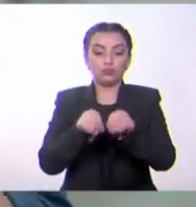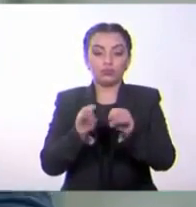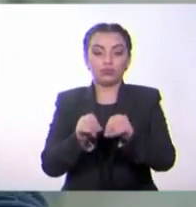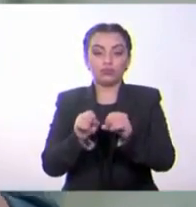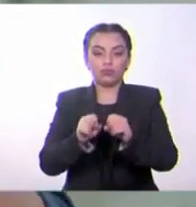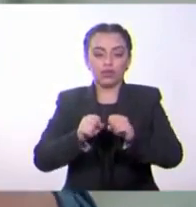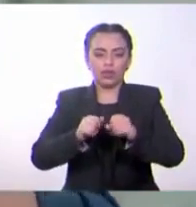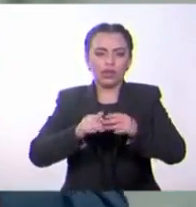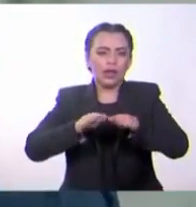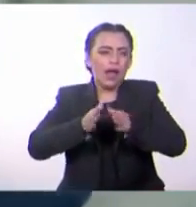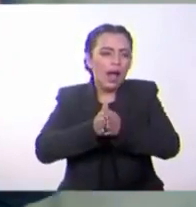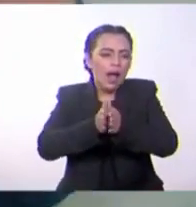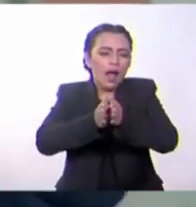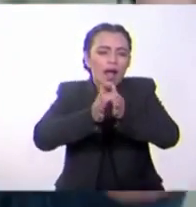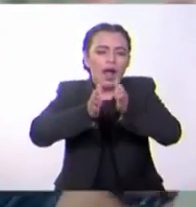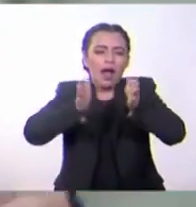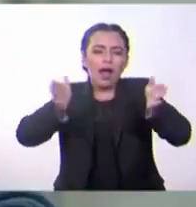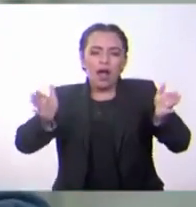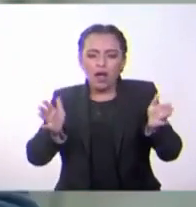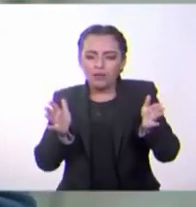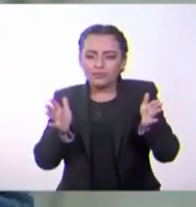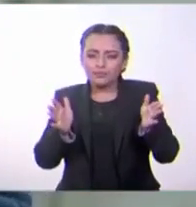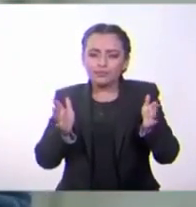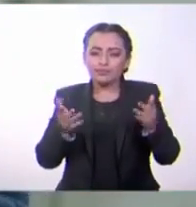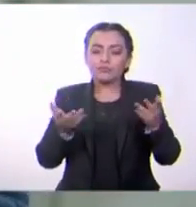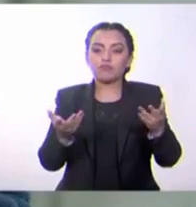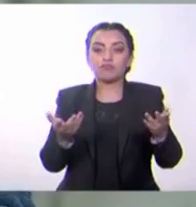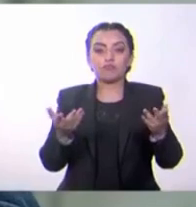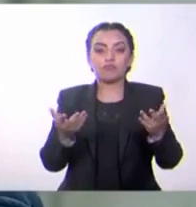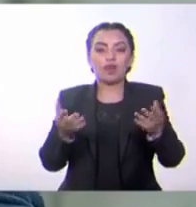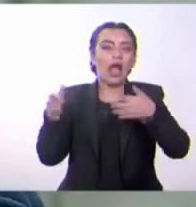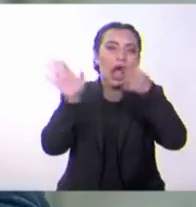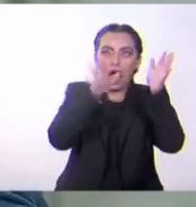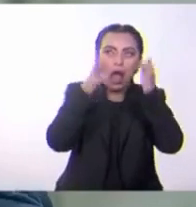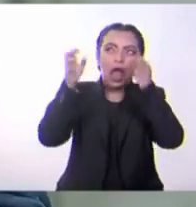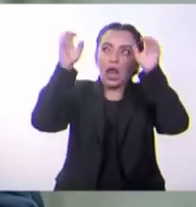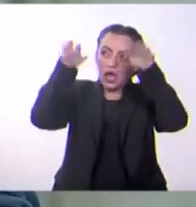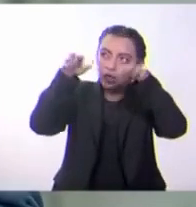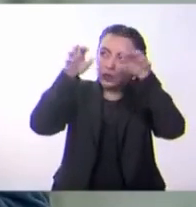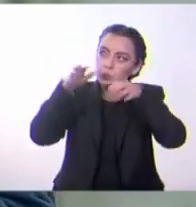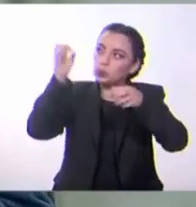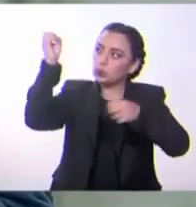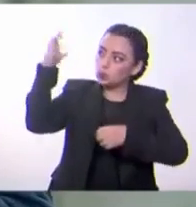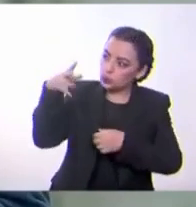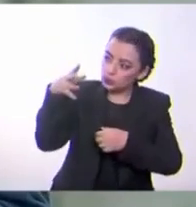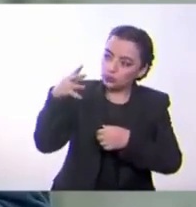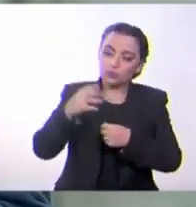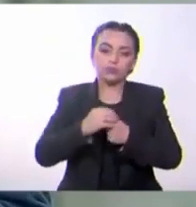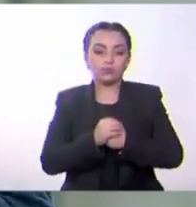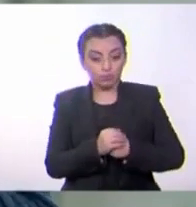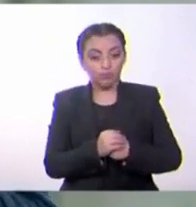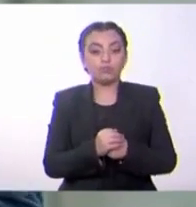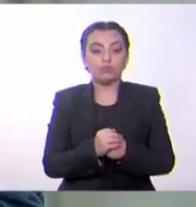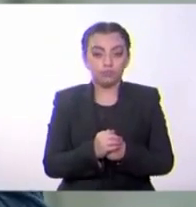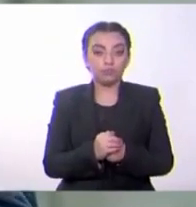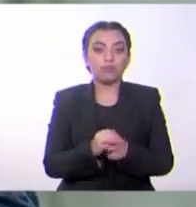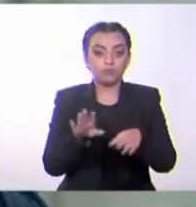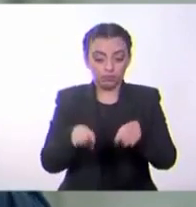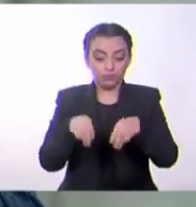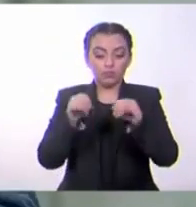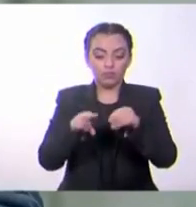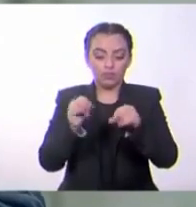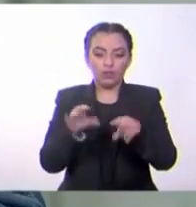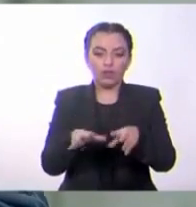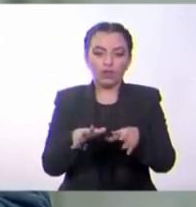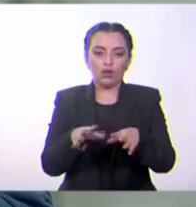abierto que está influido por todos los factores ya mencionados. Sin embargo, el suelo está formado por mucha